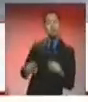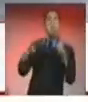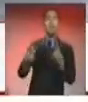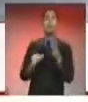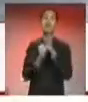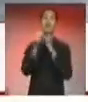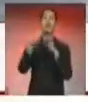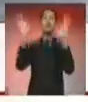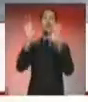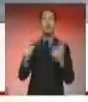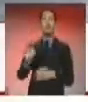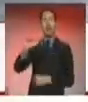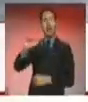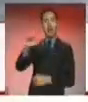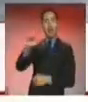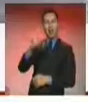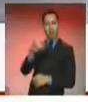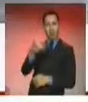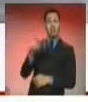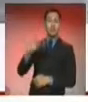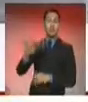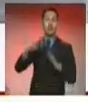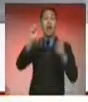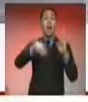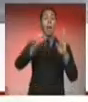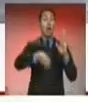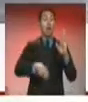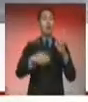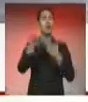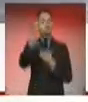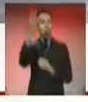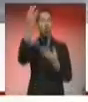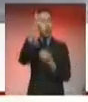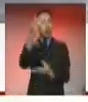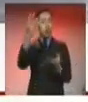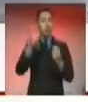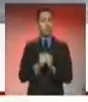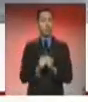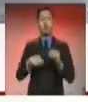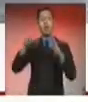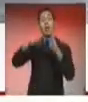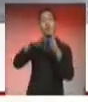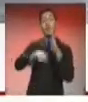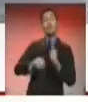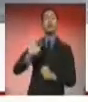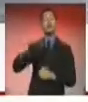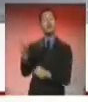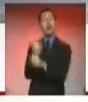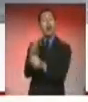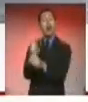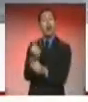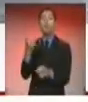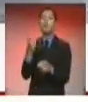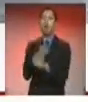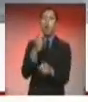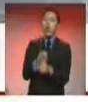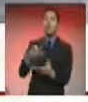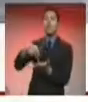Electricidad, según reveló su abogado defensor Franklin Arévalo. Según Arévalo, fue por ese trabajo que recibió como